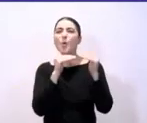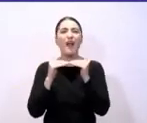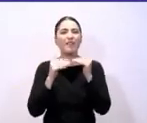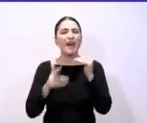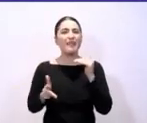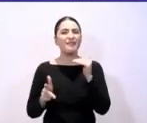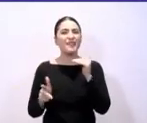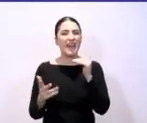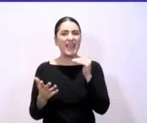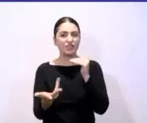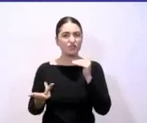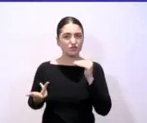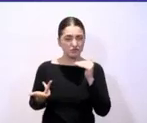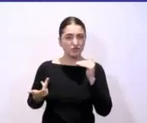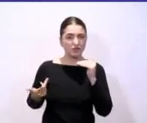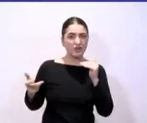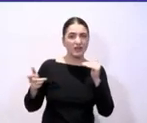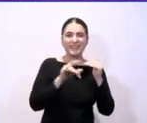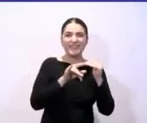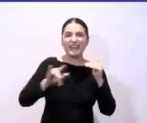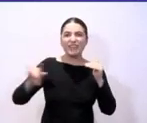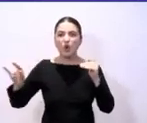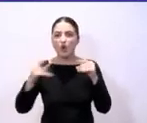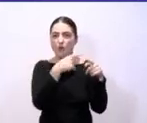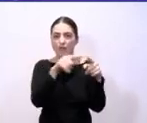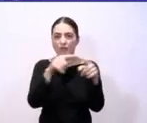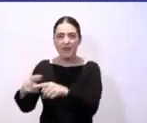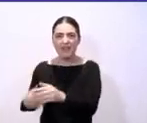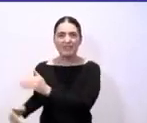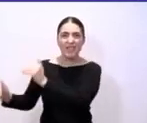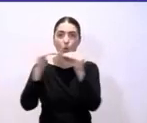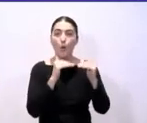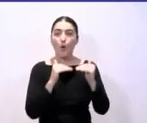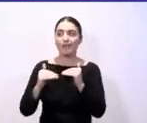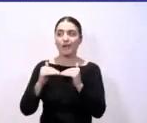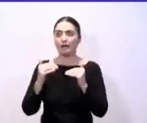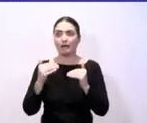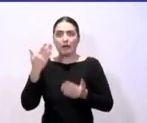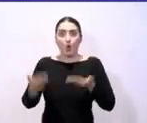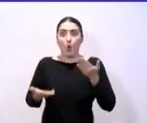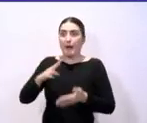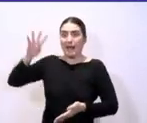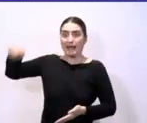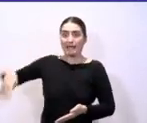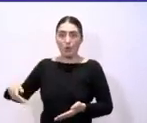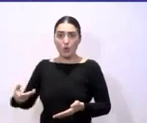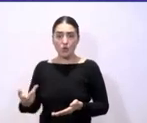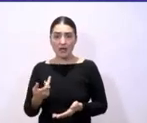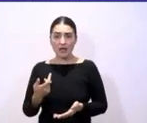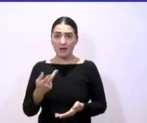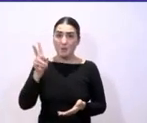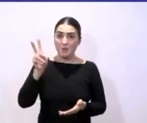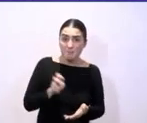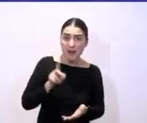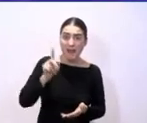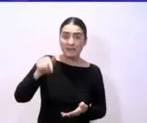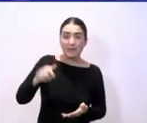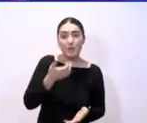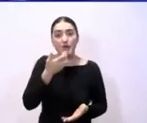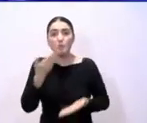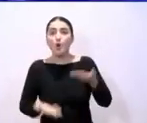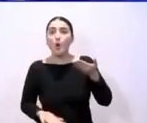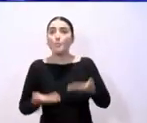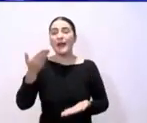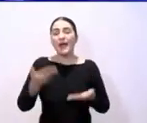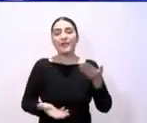entre los distintos territorios. Cuando hablan de igualdad de derechos y se comparan con Cataluña, ¿les vale también la comparación de los que están